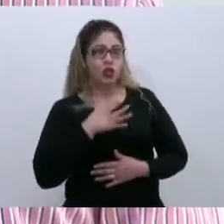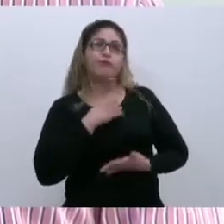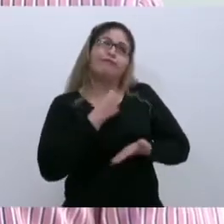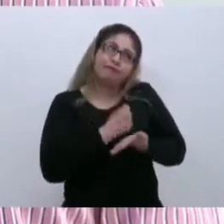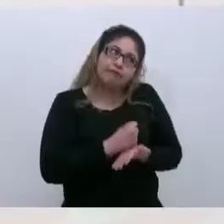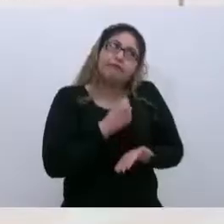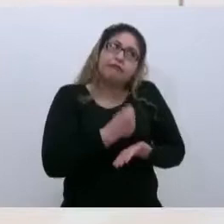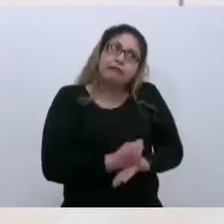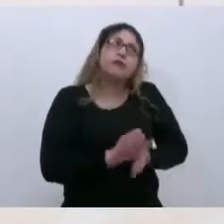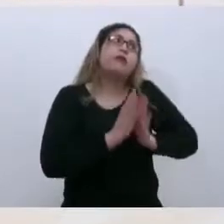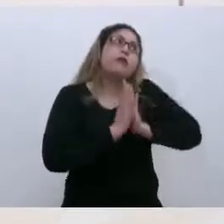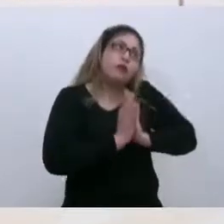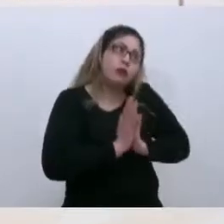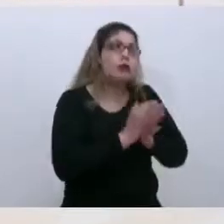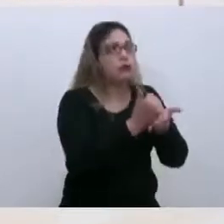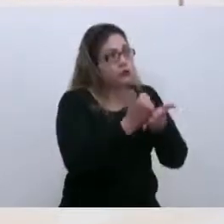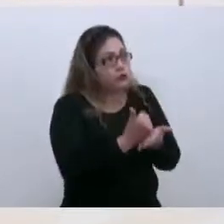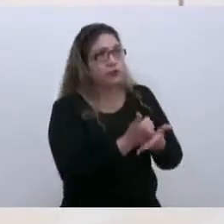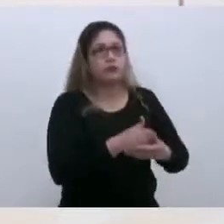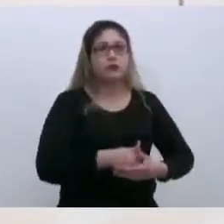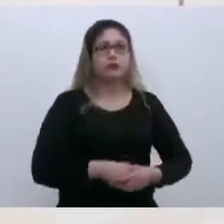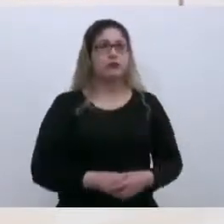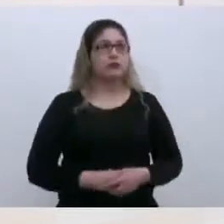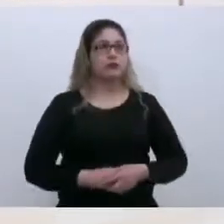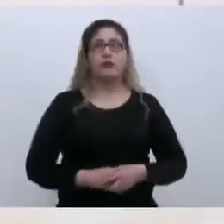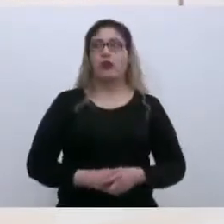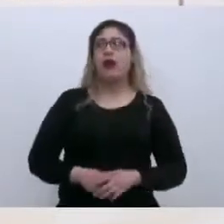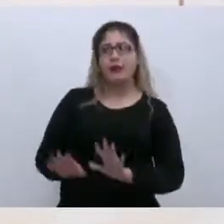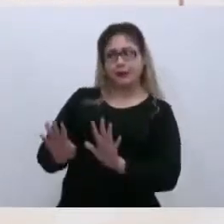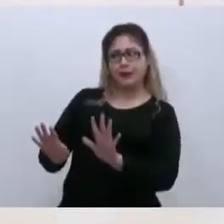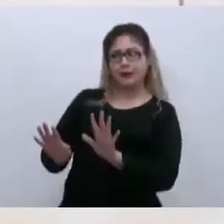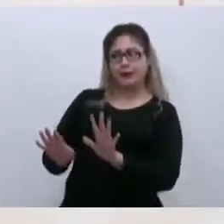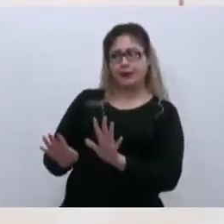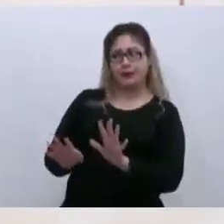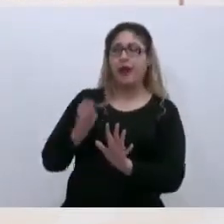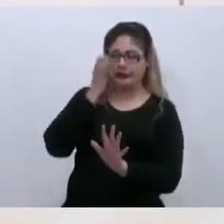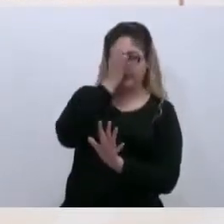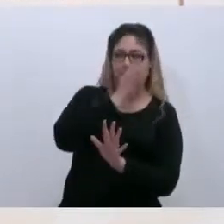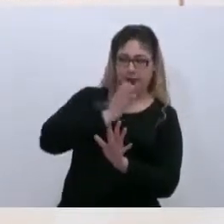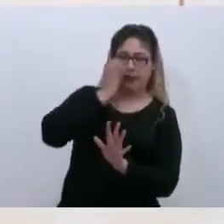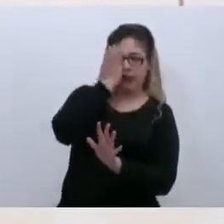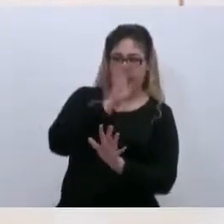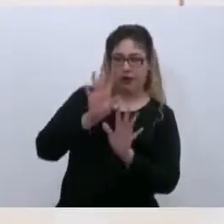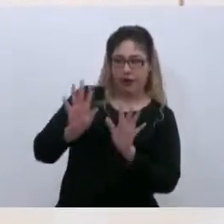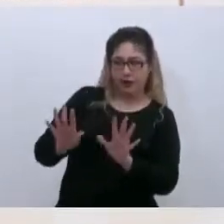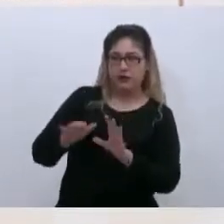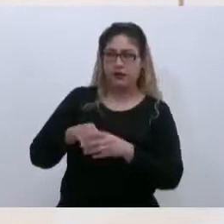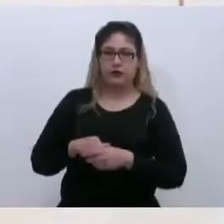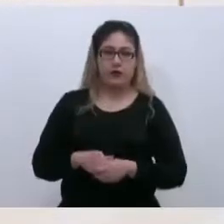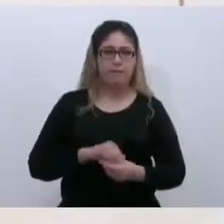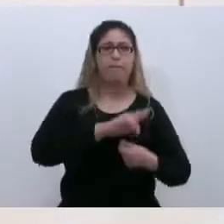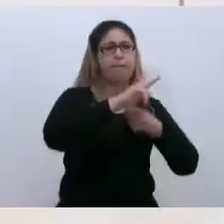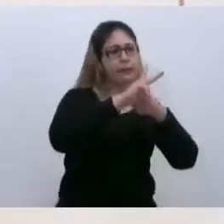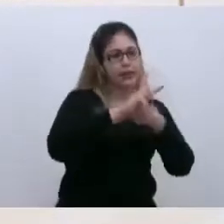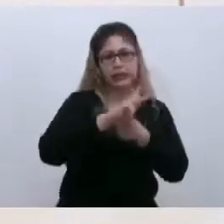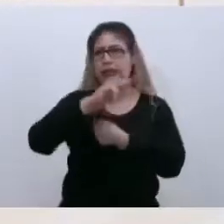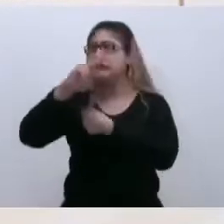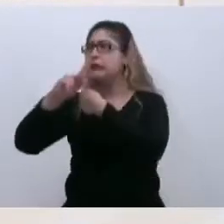analizarlo, que se pongan de acuerdo los grupos de los dos países encargados